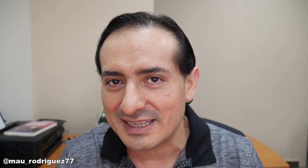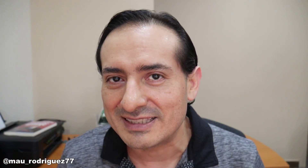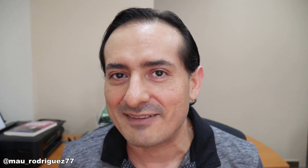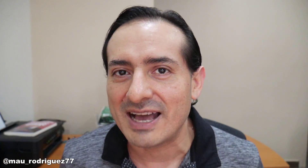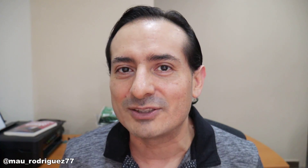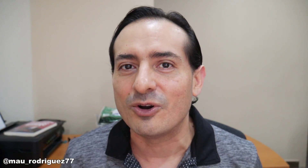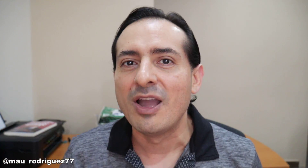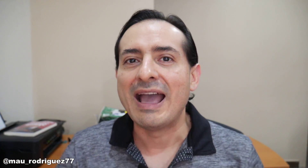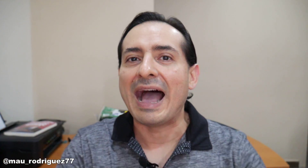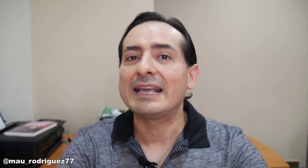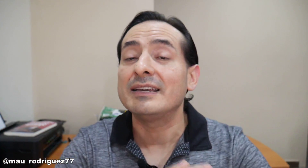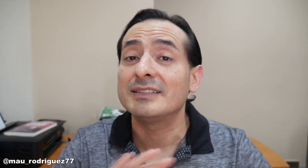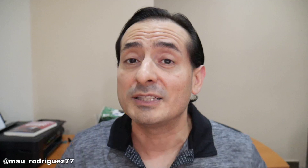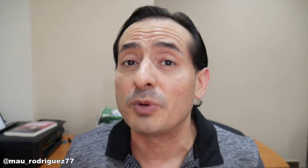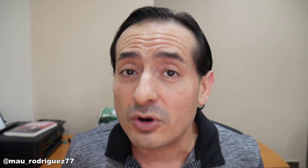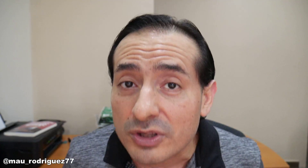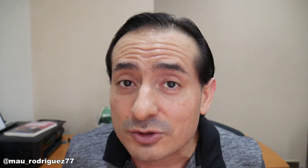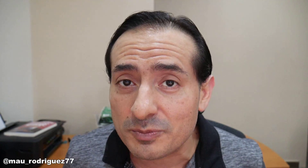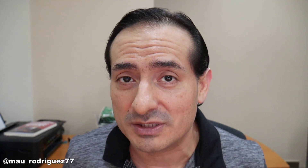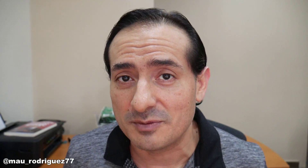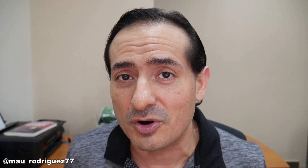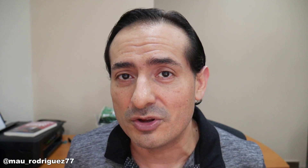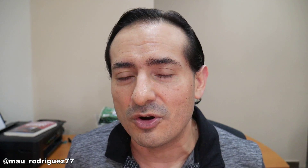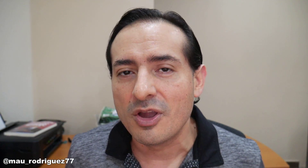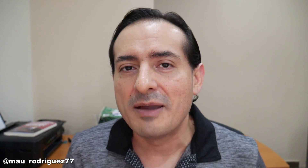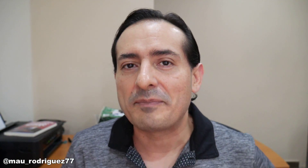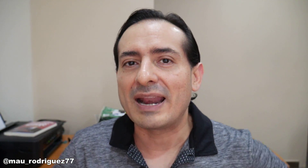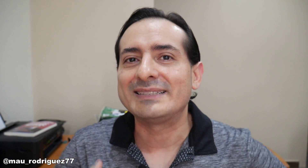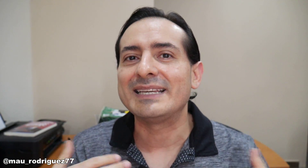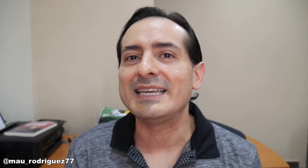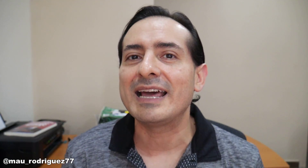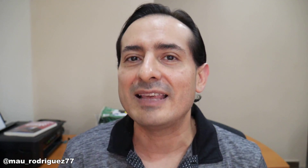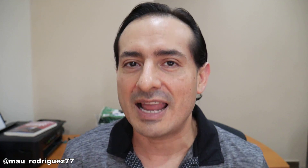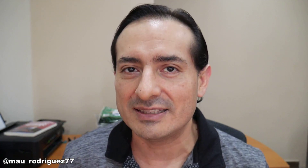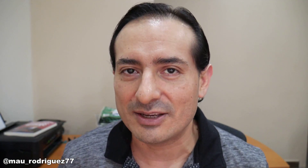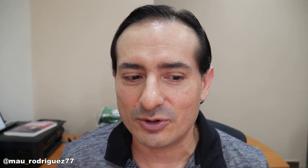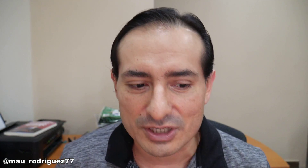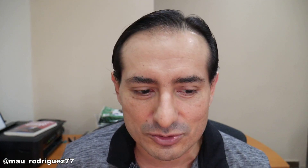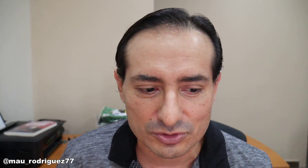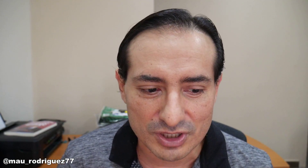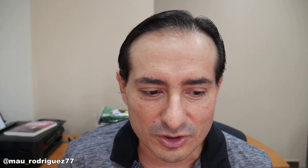particularmente aquí en Tabasco, a quien despojó de su patrimonio para seguir